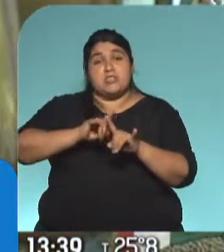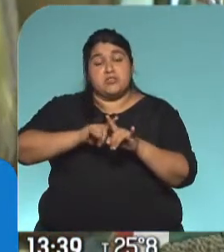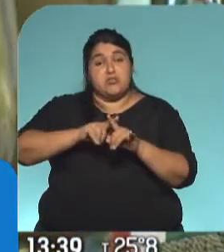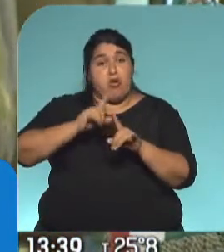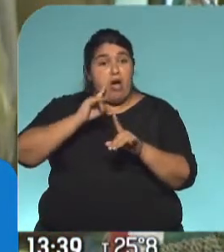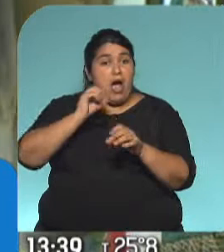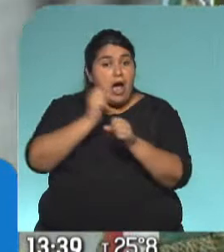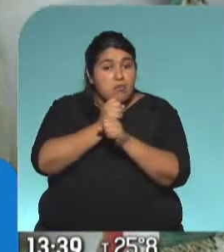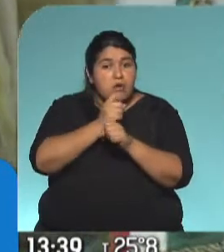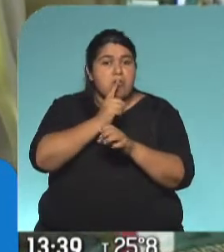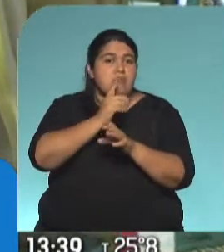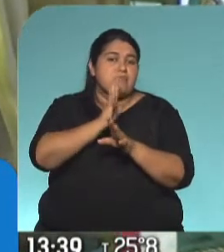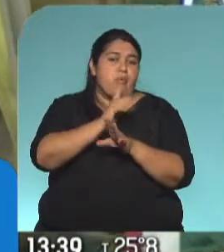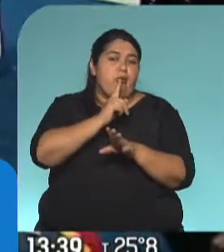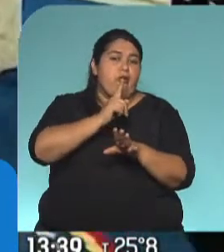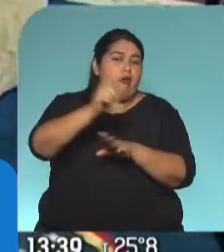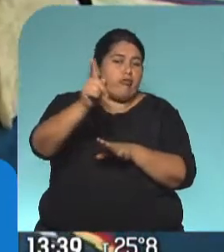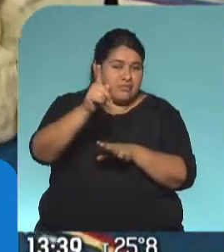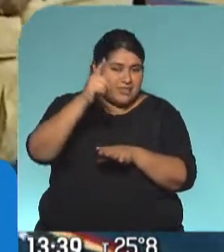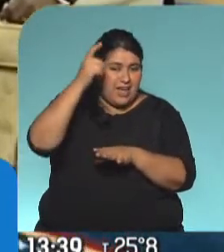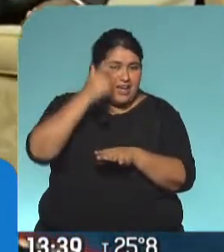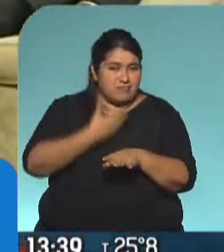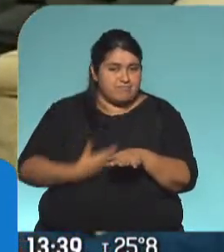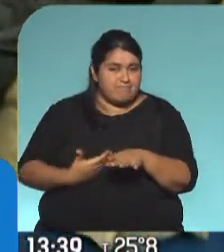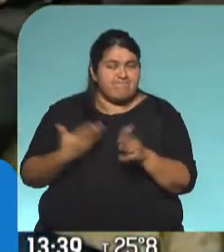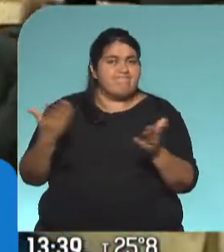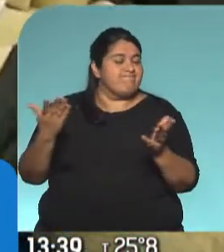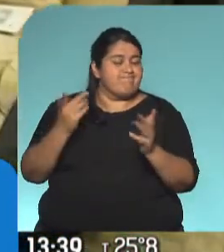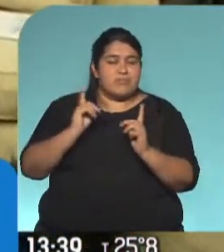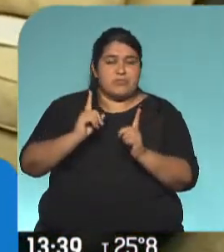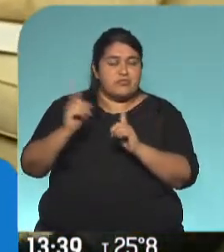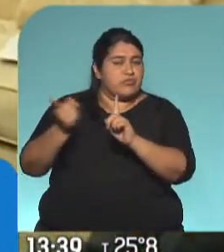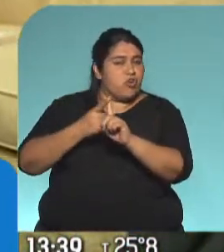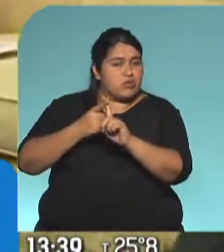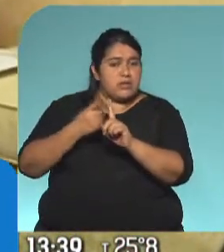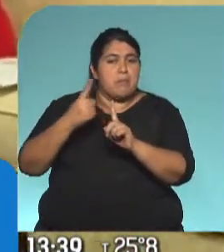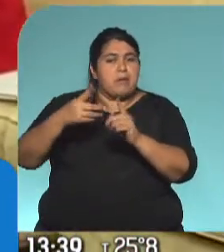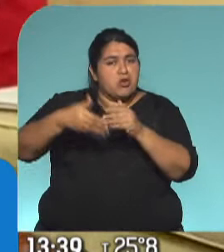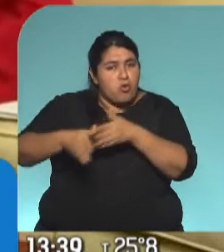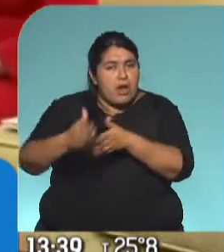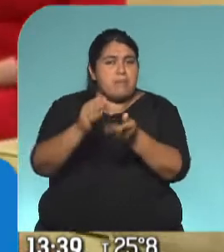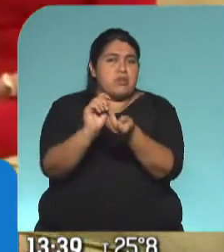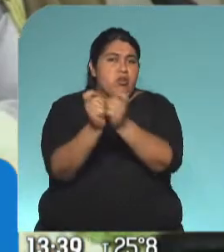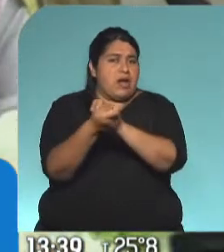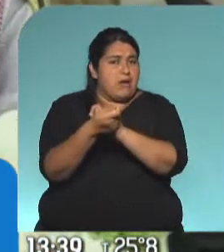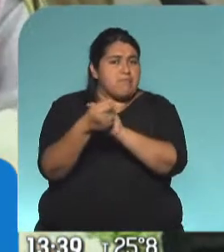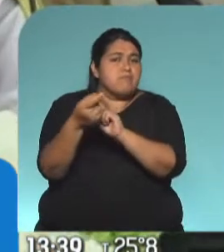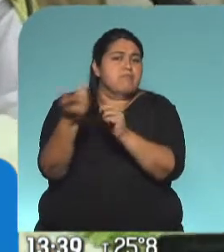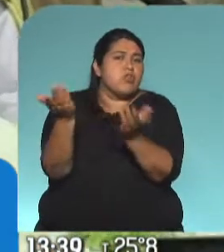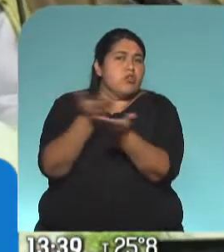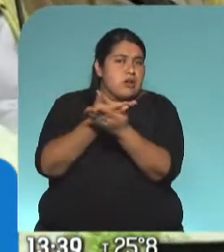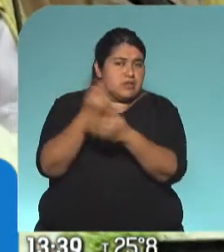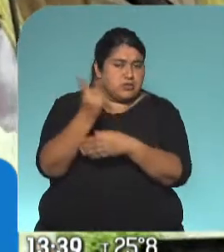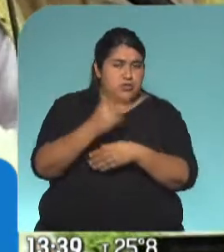Salman, la presión contra el reino es inédita y marca un cambio sustancial en las relaciones entre los